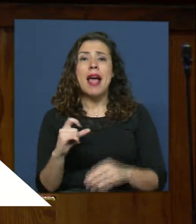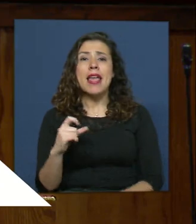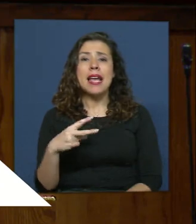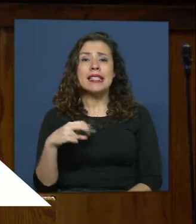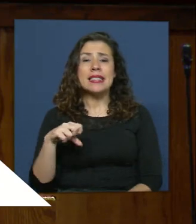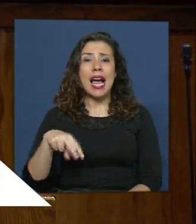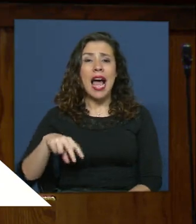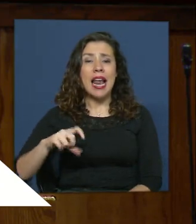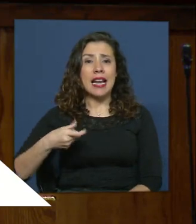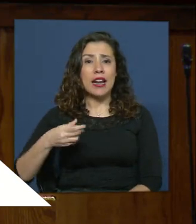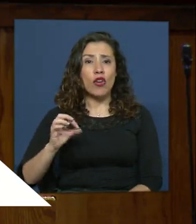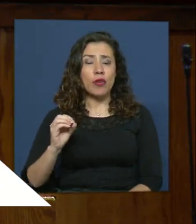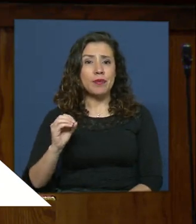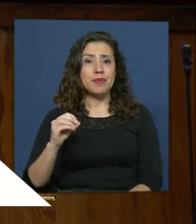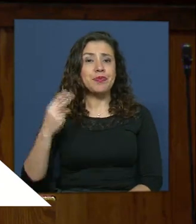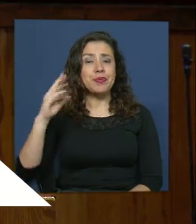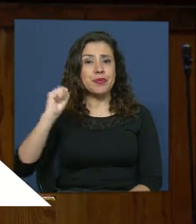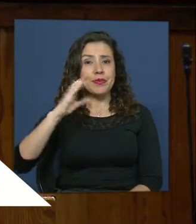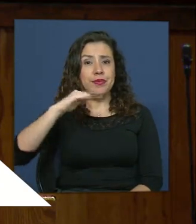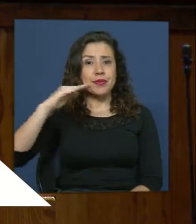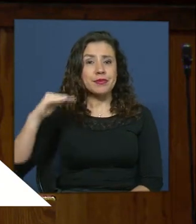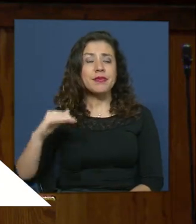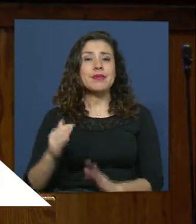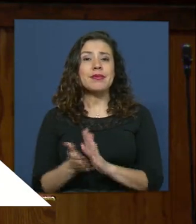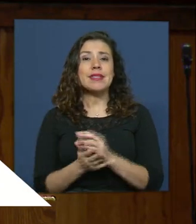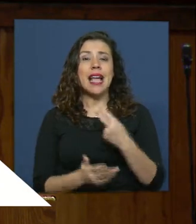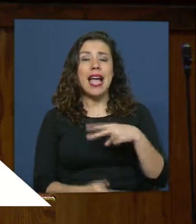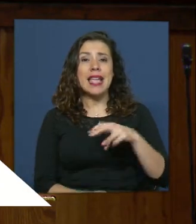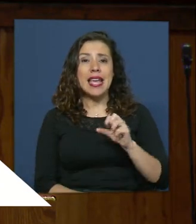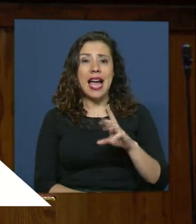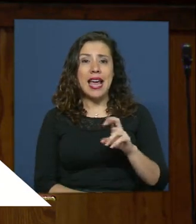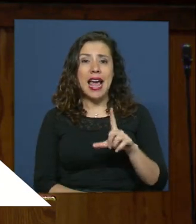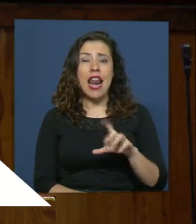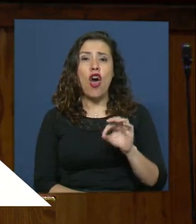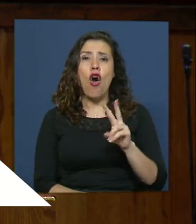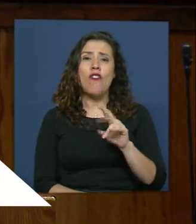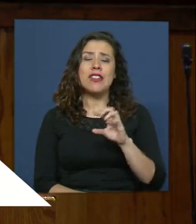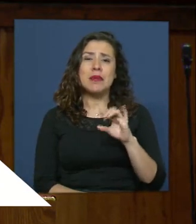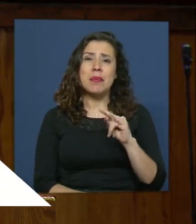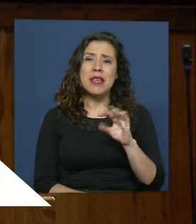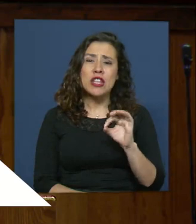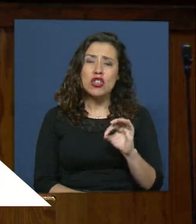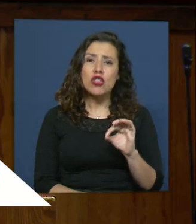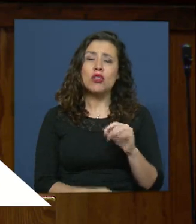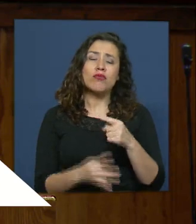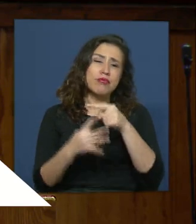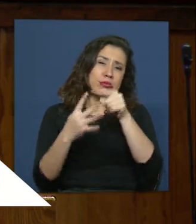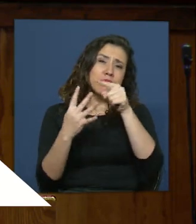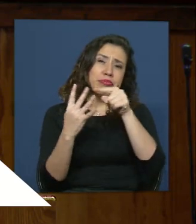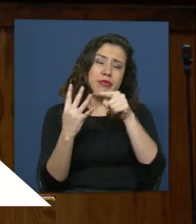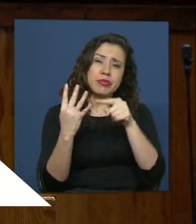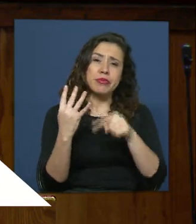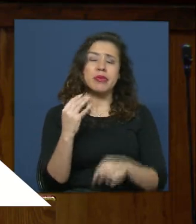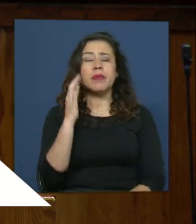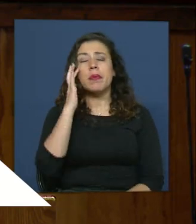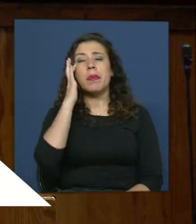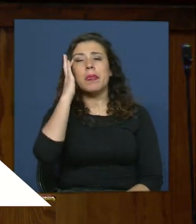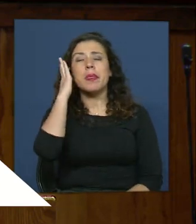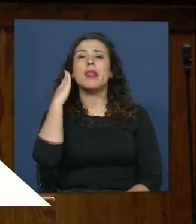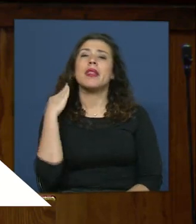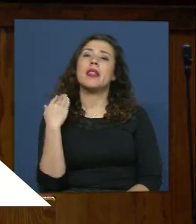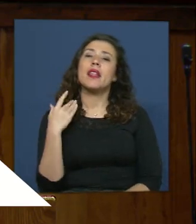Coquimbo, en la región de Atacama, en localidades como Chañaral de Aceituno, El Obispito, Carrizalillo, entre otros. En suma,